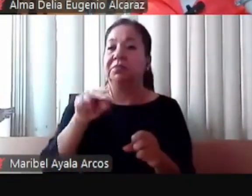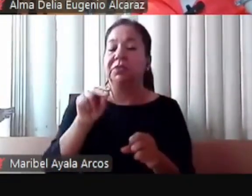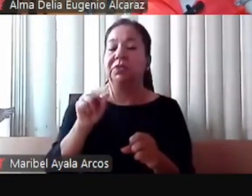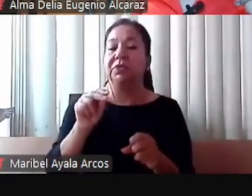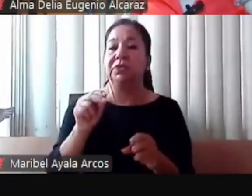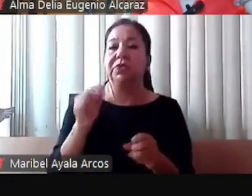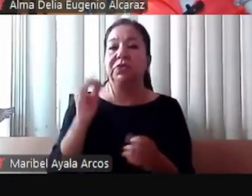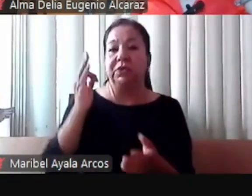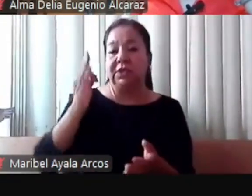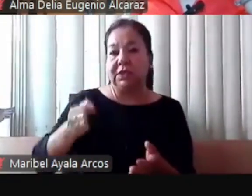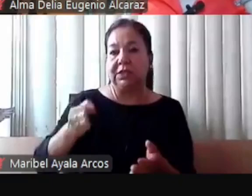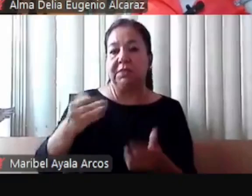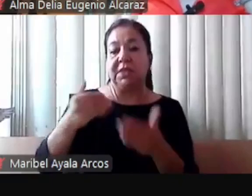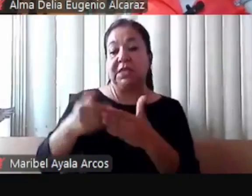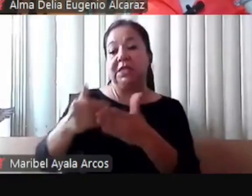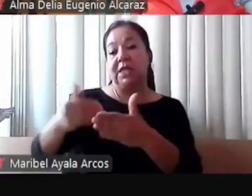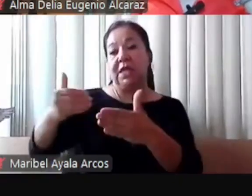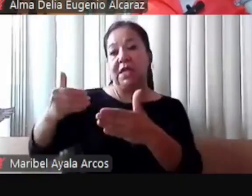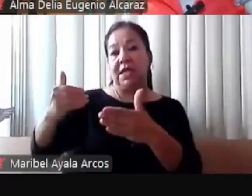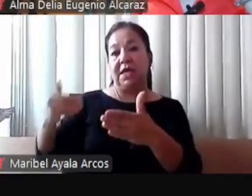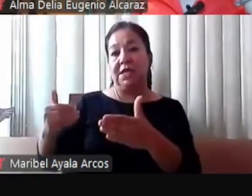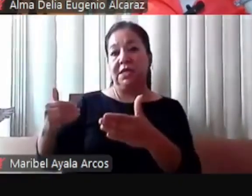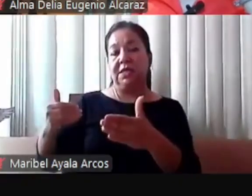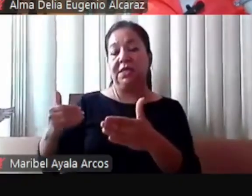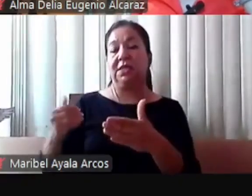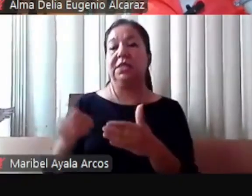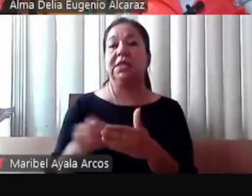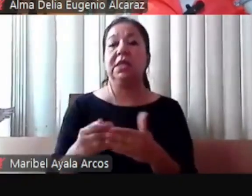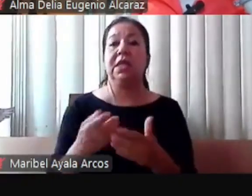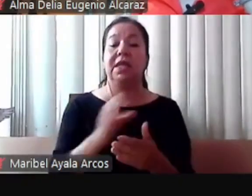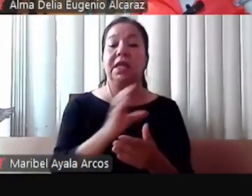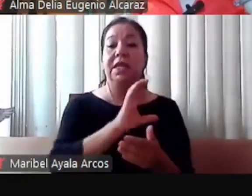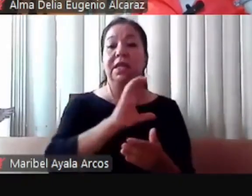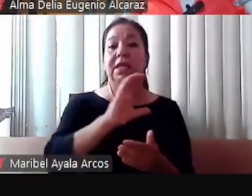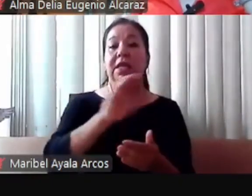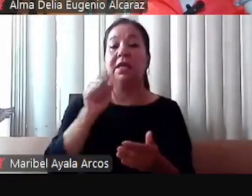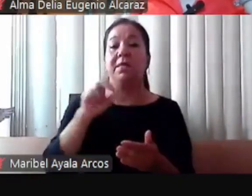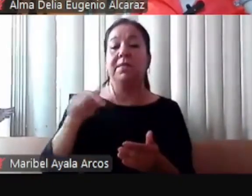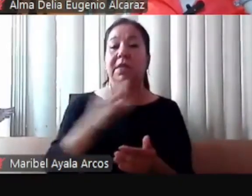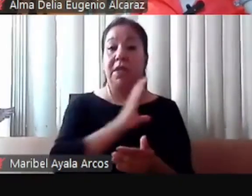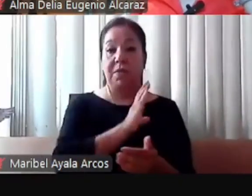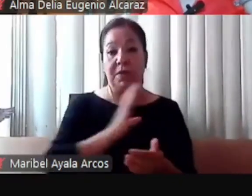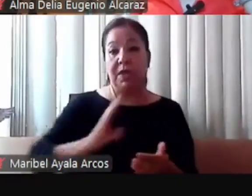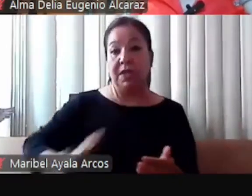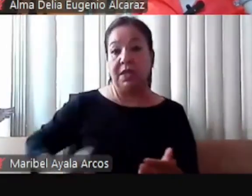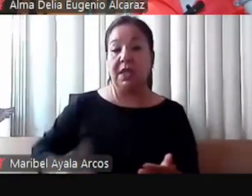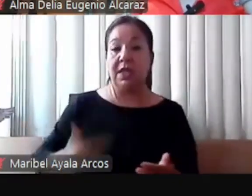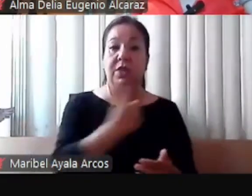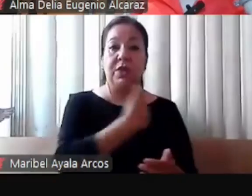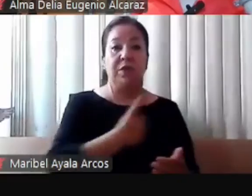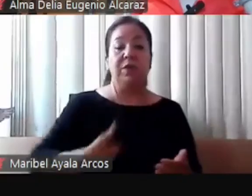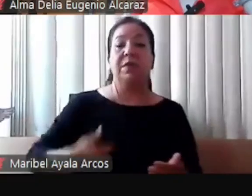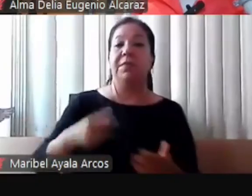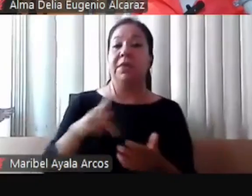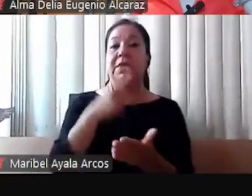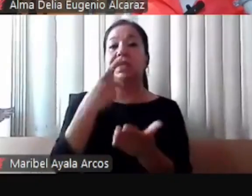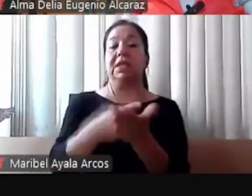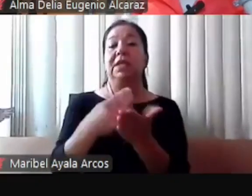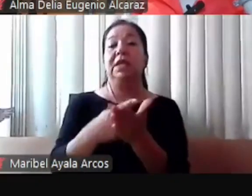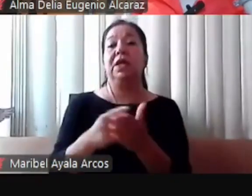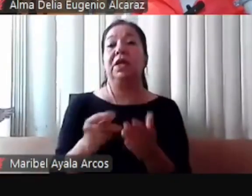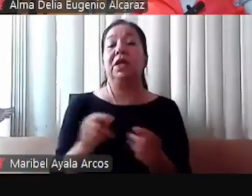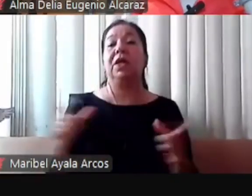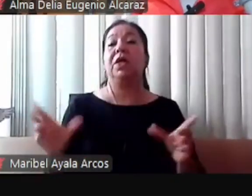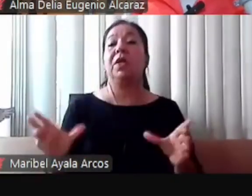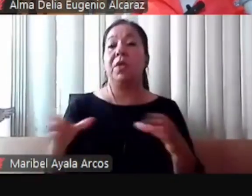campaña atribuida al ciudadano Juan Andrés Vega Carranza en su calidad de candidato a la presidencia del Ayuntamiento de Taxco por la coalición parcial de los